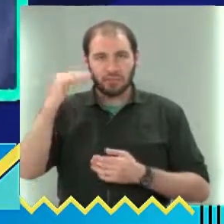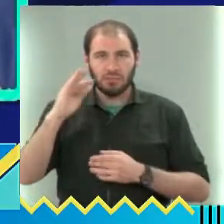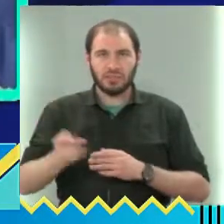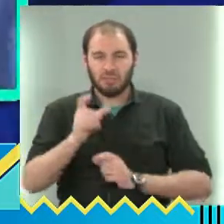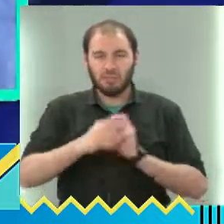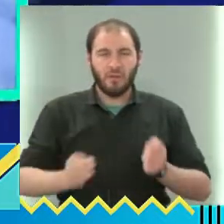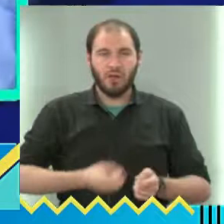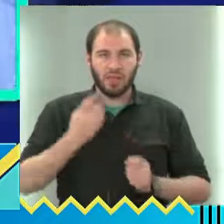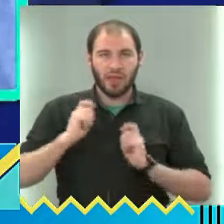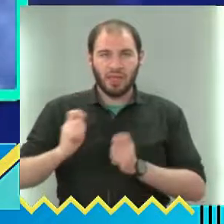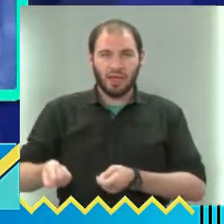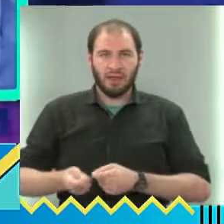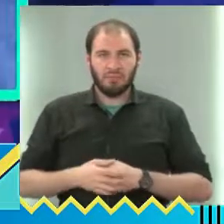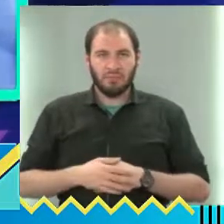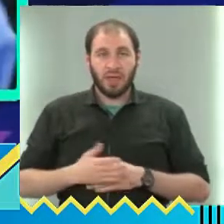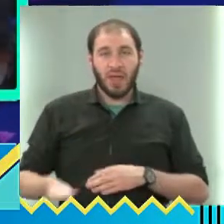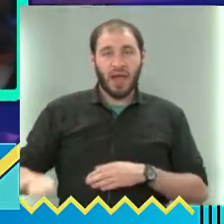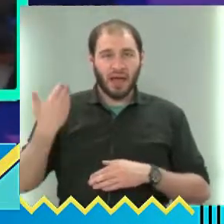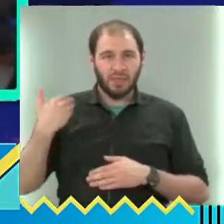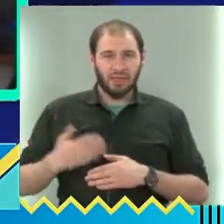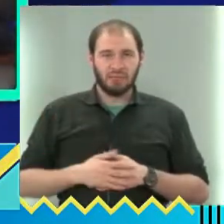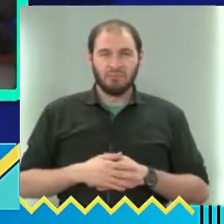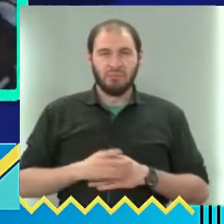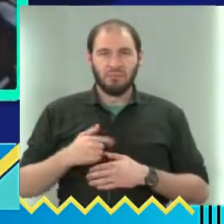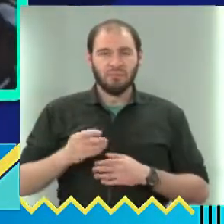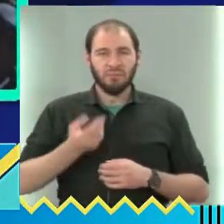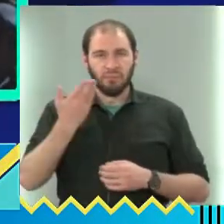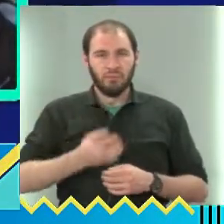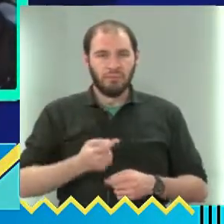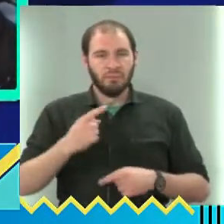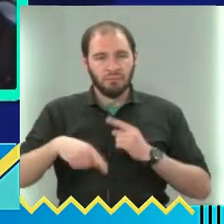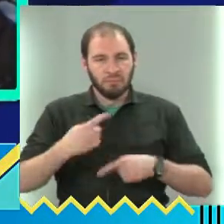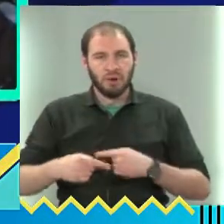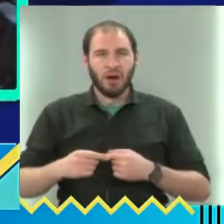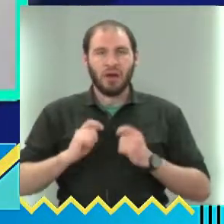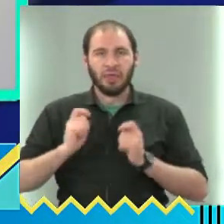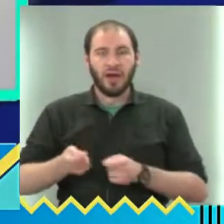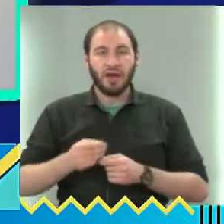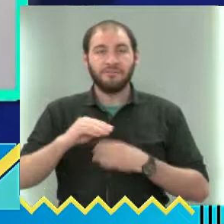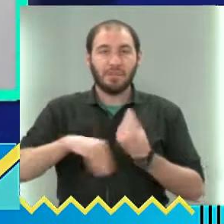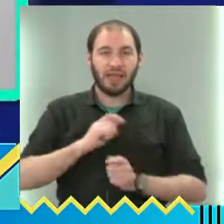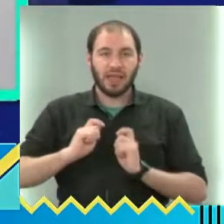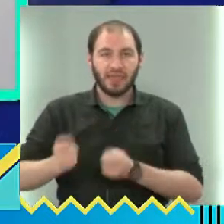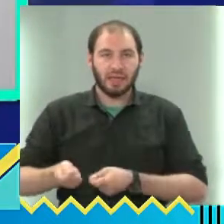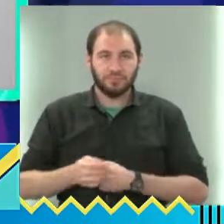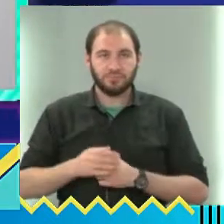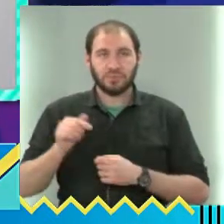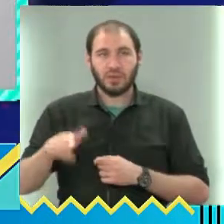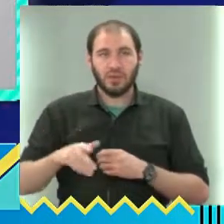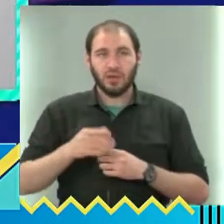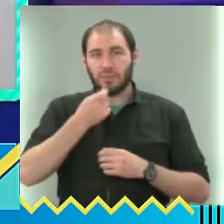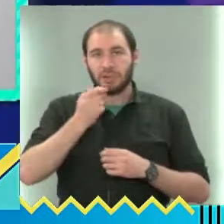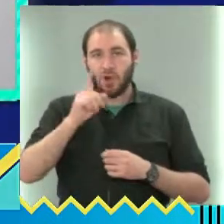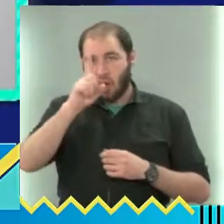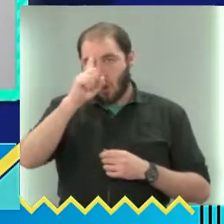donantes voluntarios. Anteriormente, cuando iba un donante de reposición, iba a donar para un familiar que tenían que someterlo a